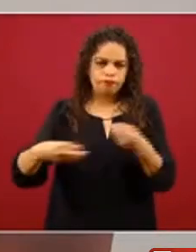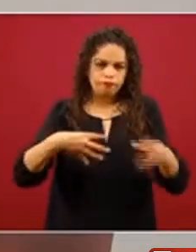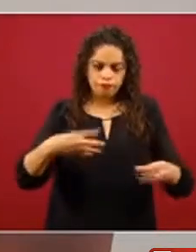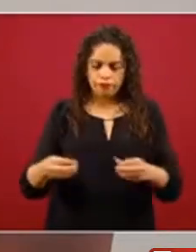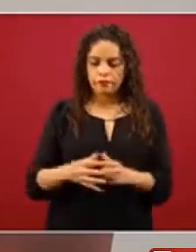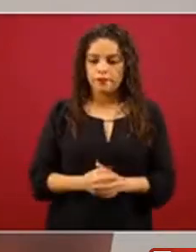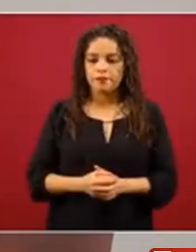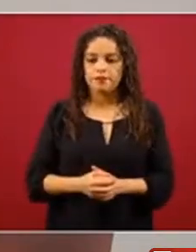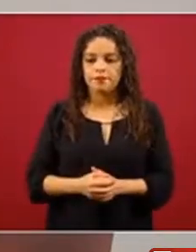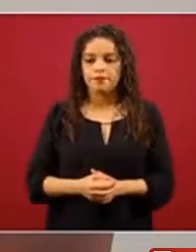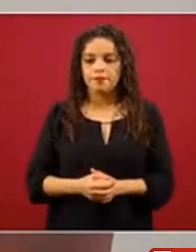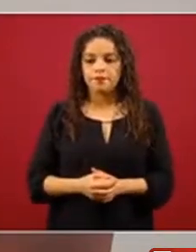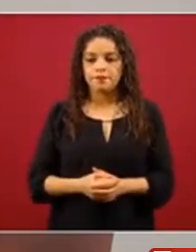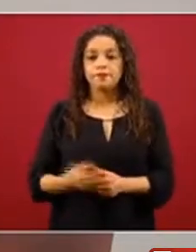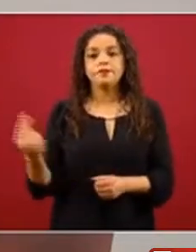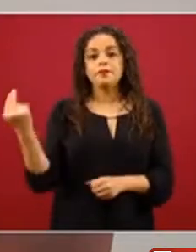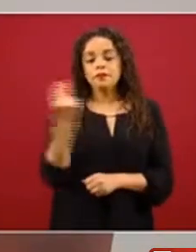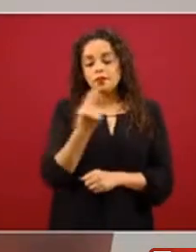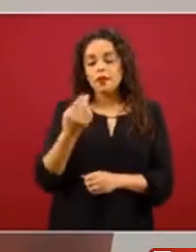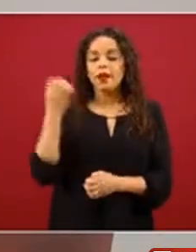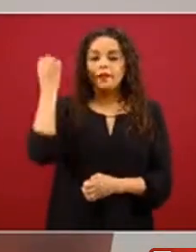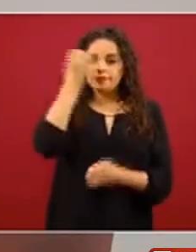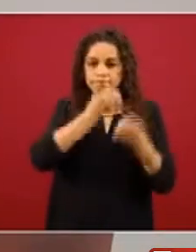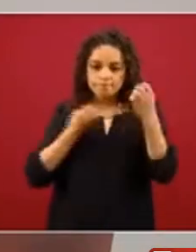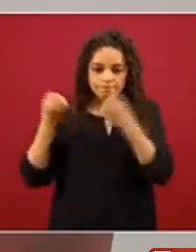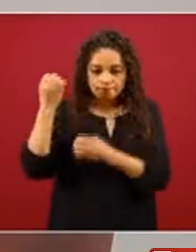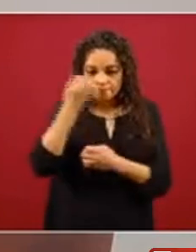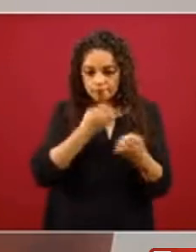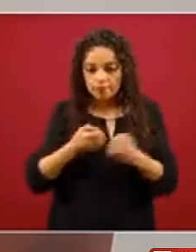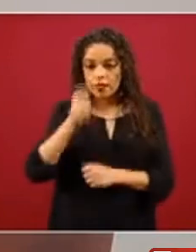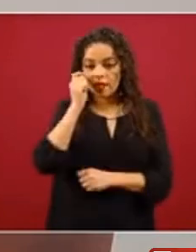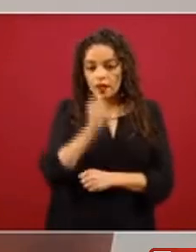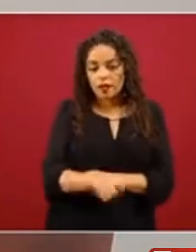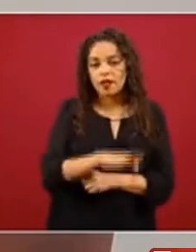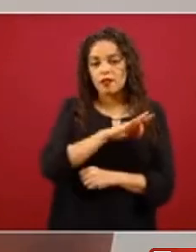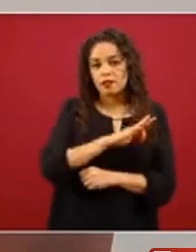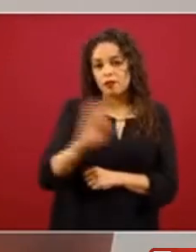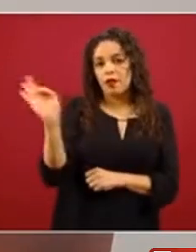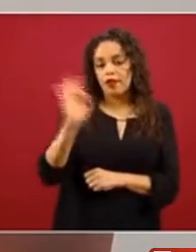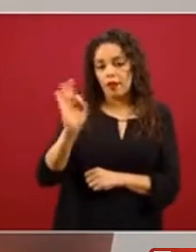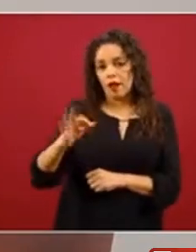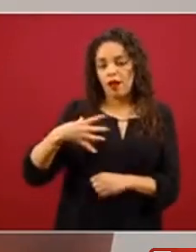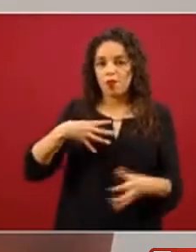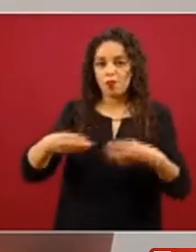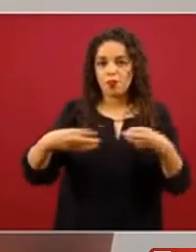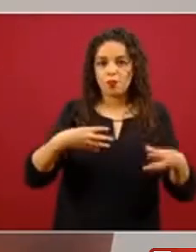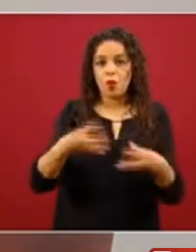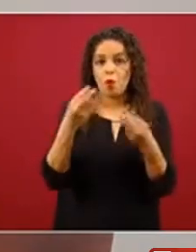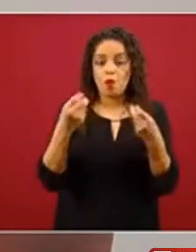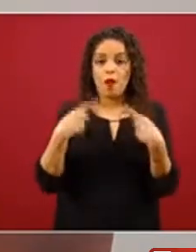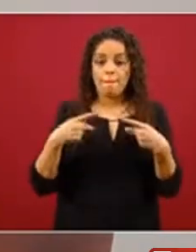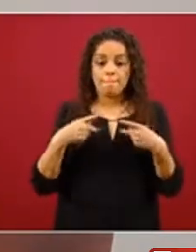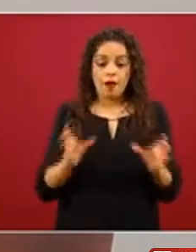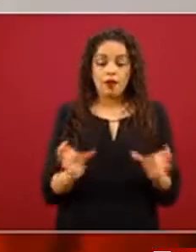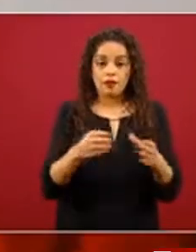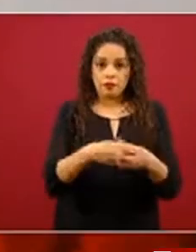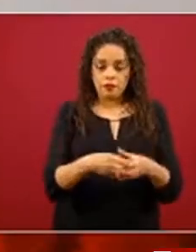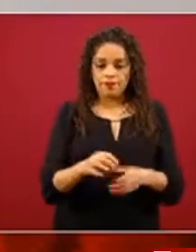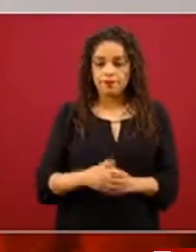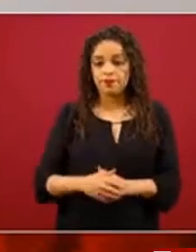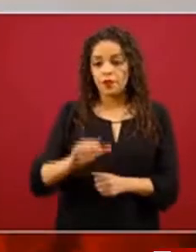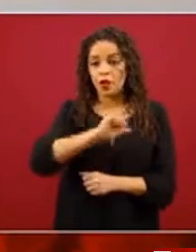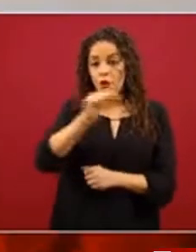nuevamente, evaluar la probabilidad de transmisión comunitaria. El siguiente es el tipo de ocupación, el